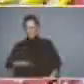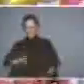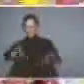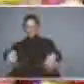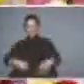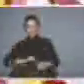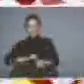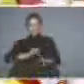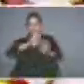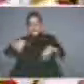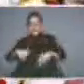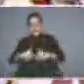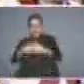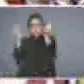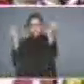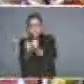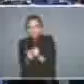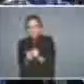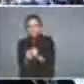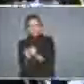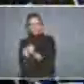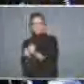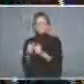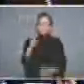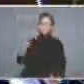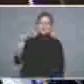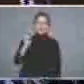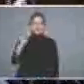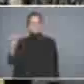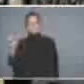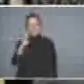y se rompen los besos.